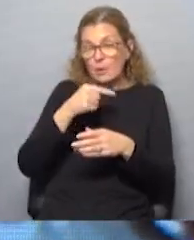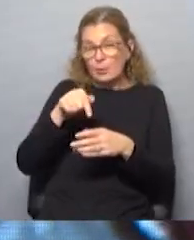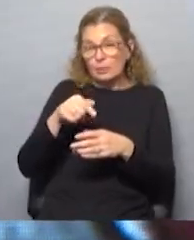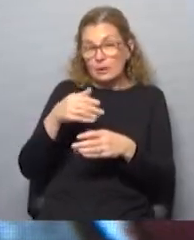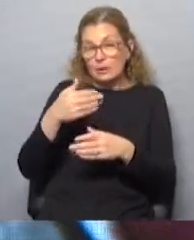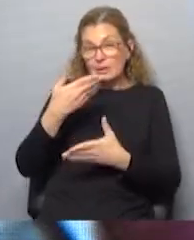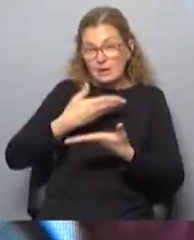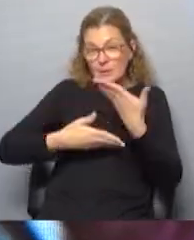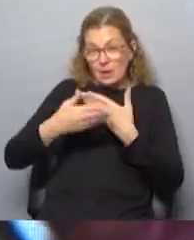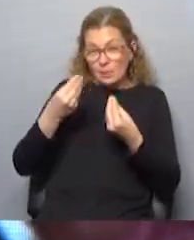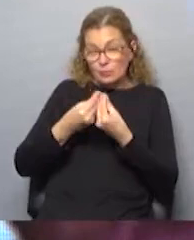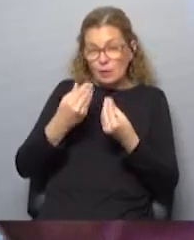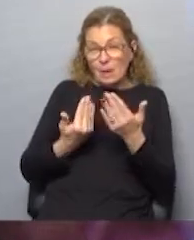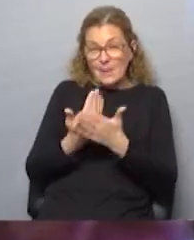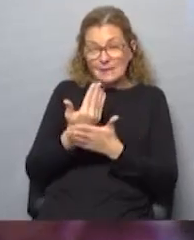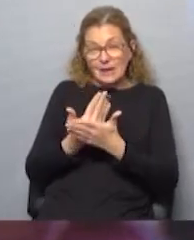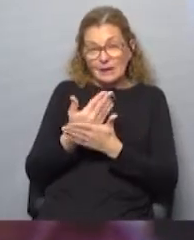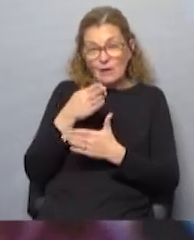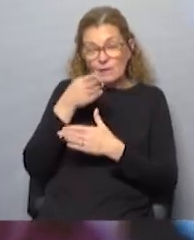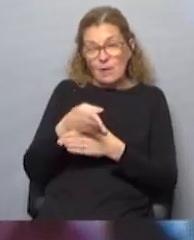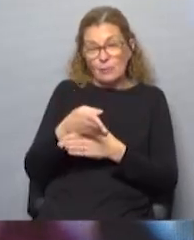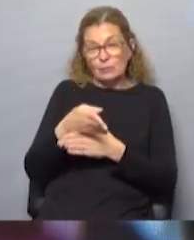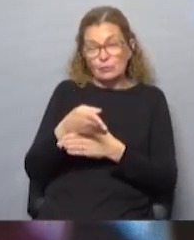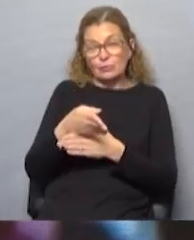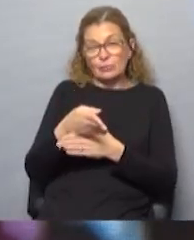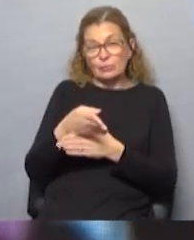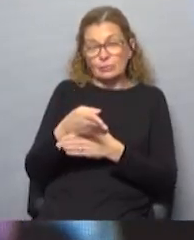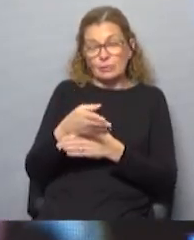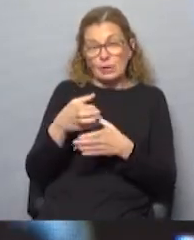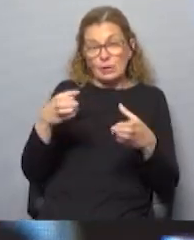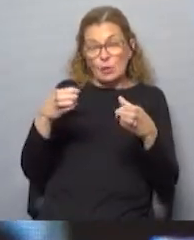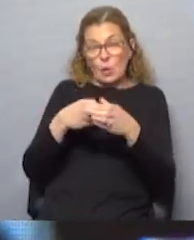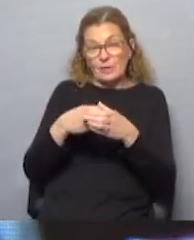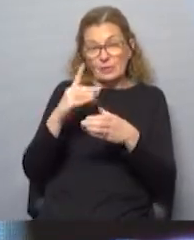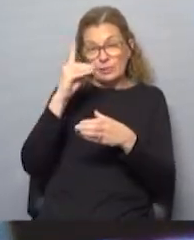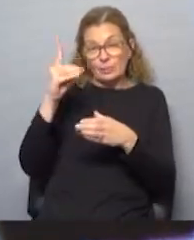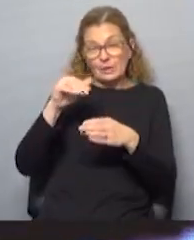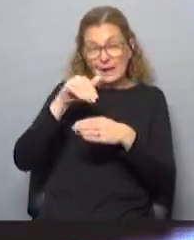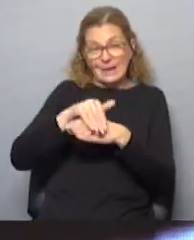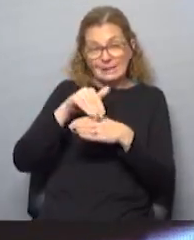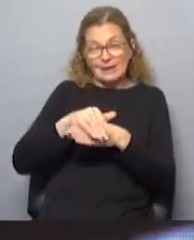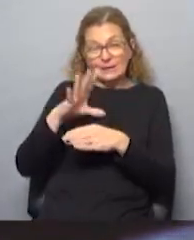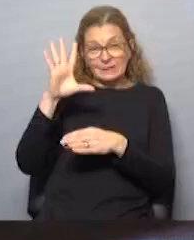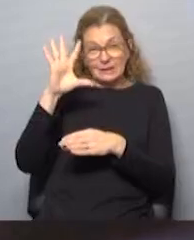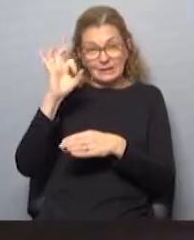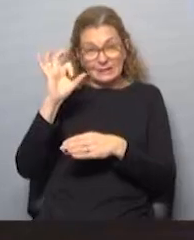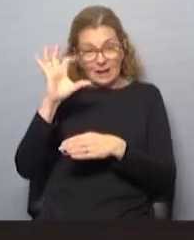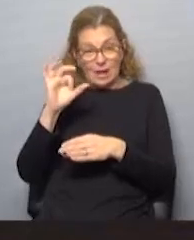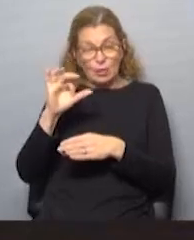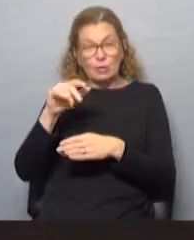bastante intensa porque en la mañana vamos a estar en la cámara diputados y en la tarde en la cámara de senadores